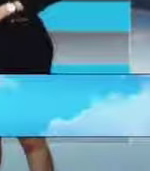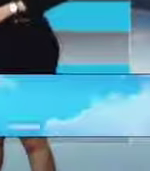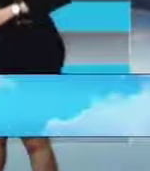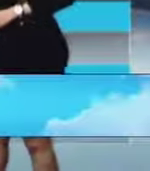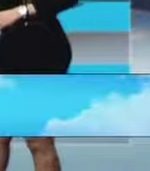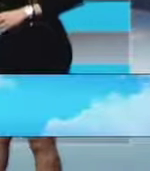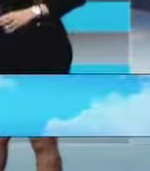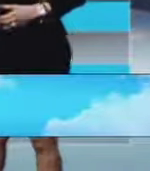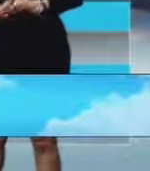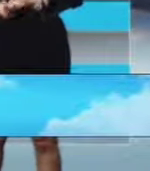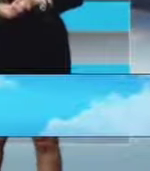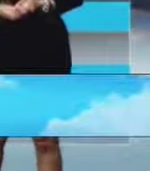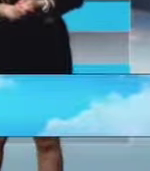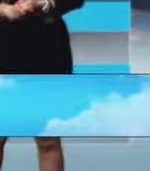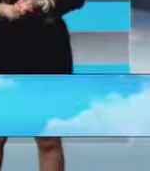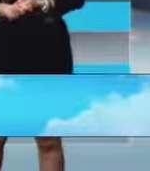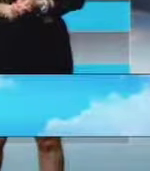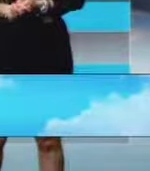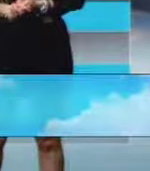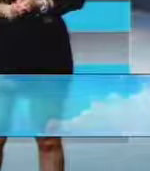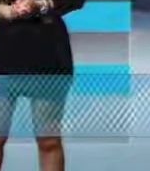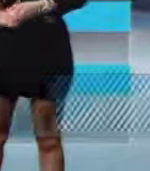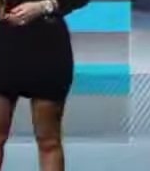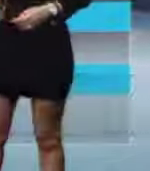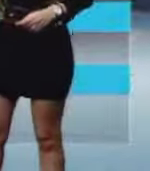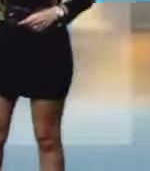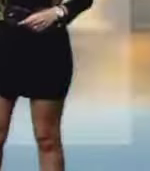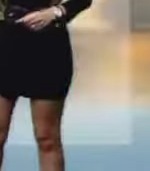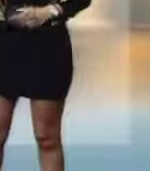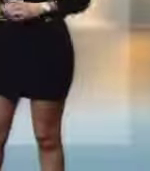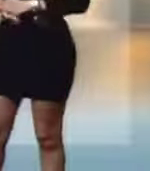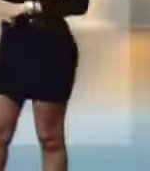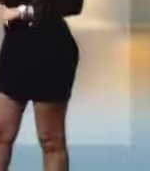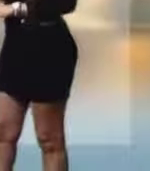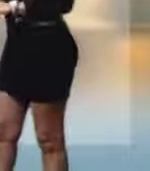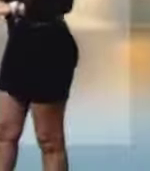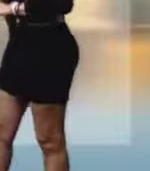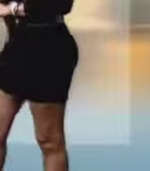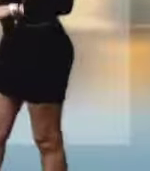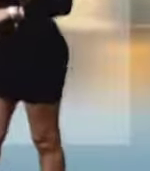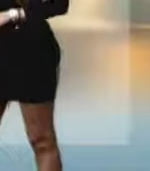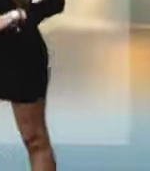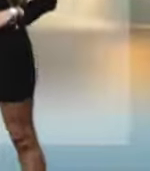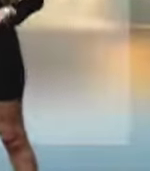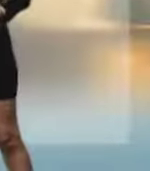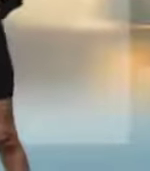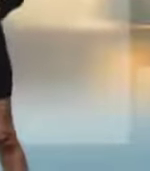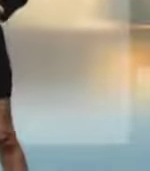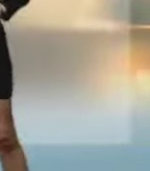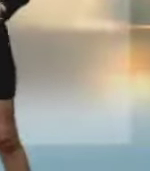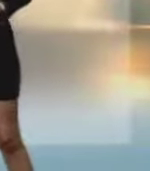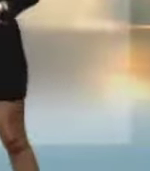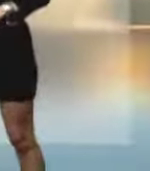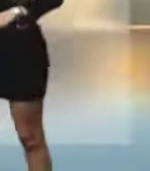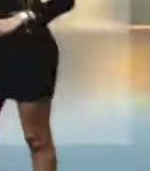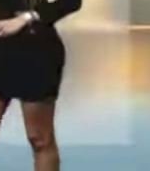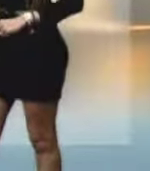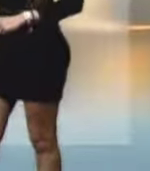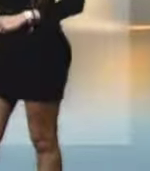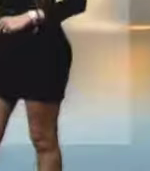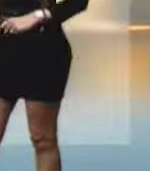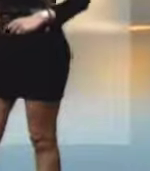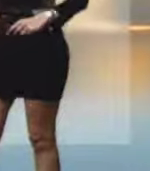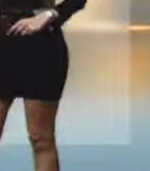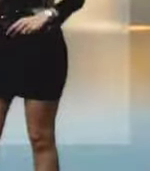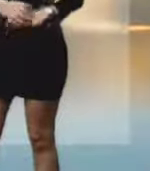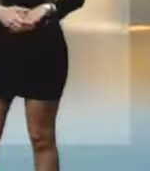los 22 y los 32 grados centígrados. Mañana lunes tenemos los primeros rayos de sol desde las 5 horas con 51 minutos y se